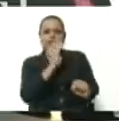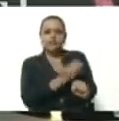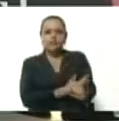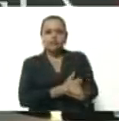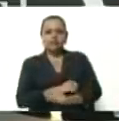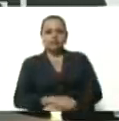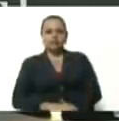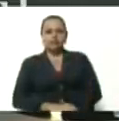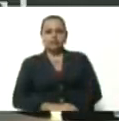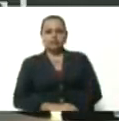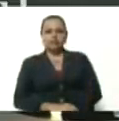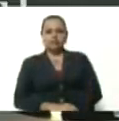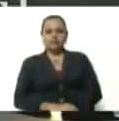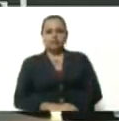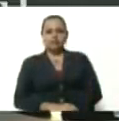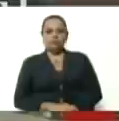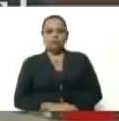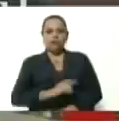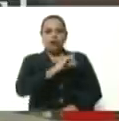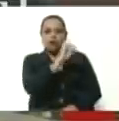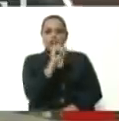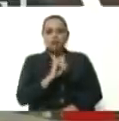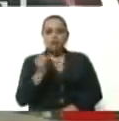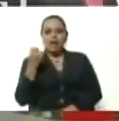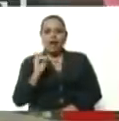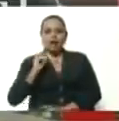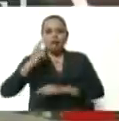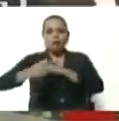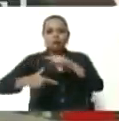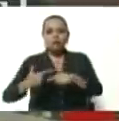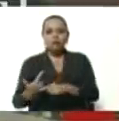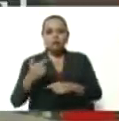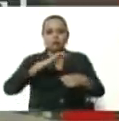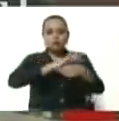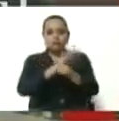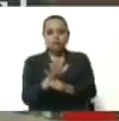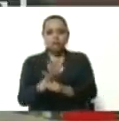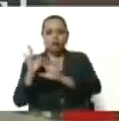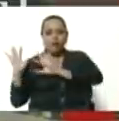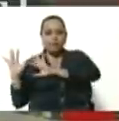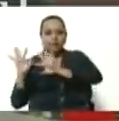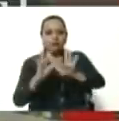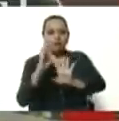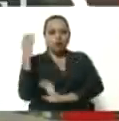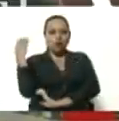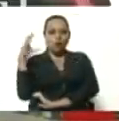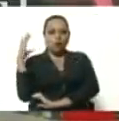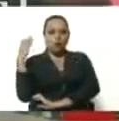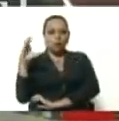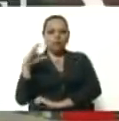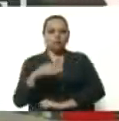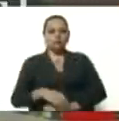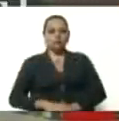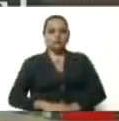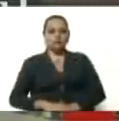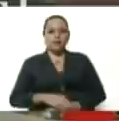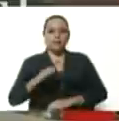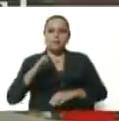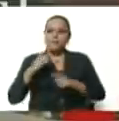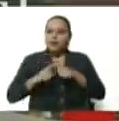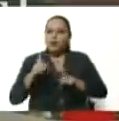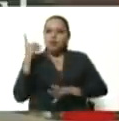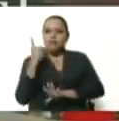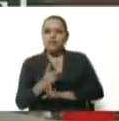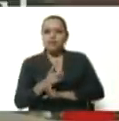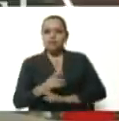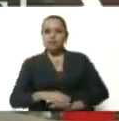duro. Zulia ha sido víctima de este virus que nos ha llegado de Colombia. Pero tenemos que tener